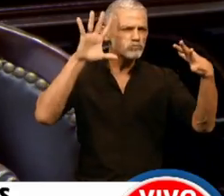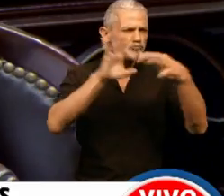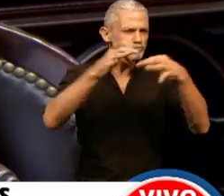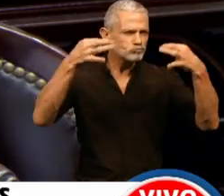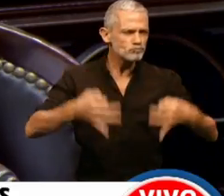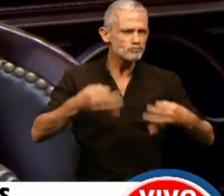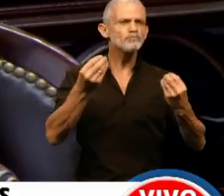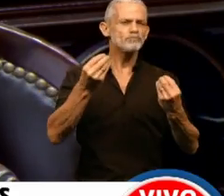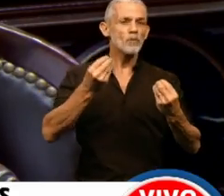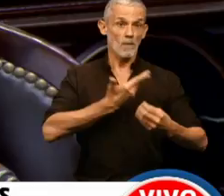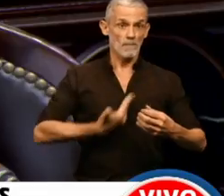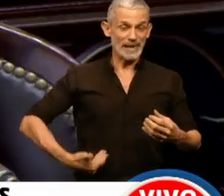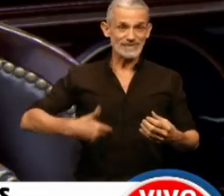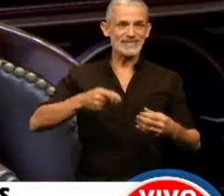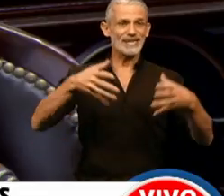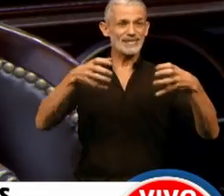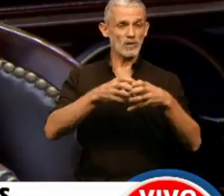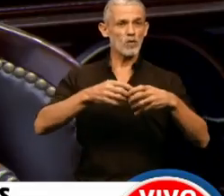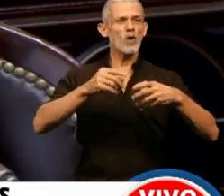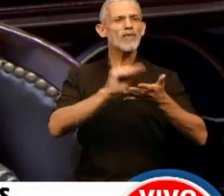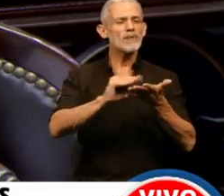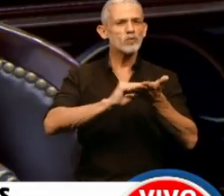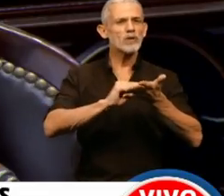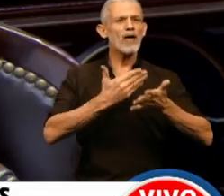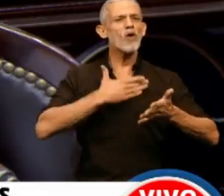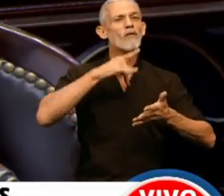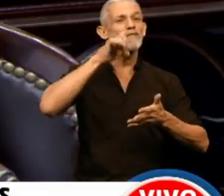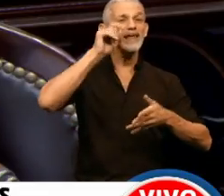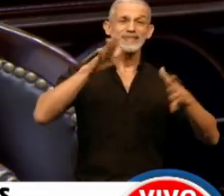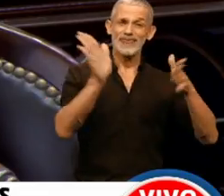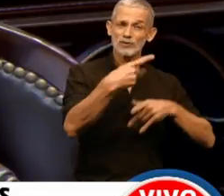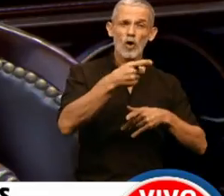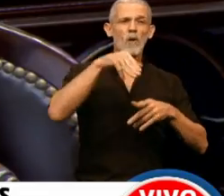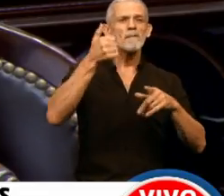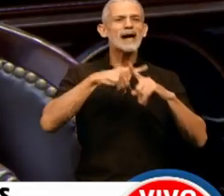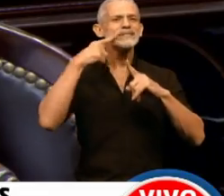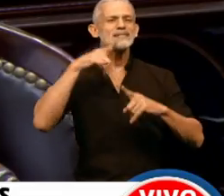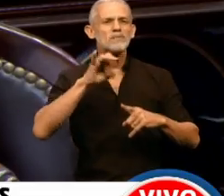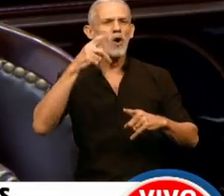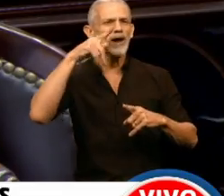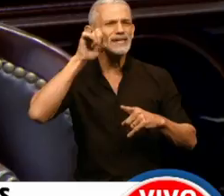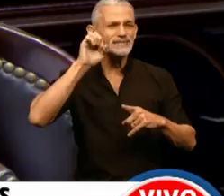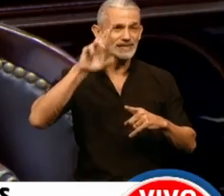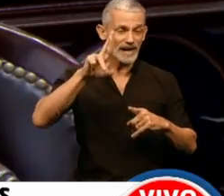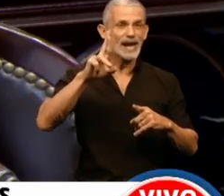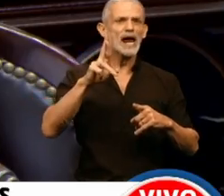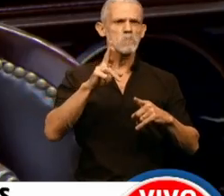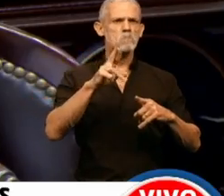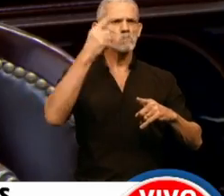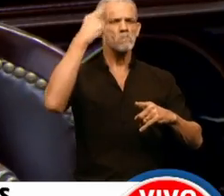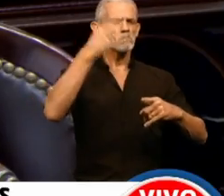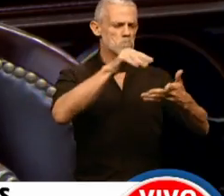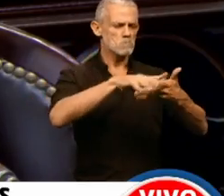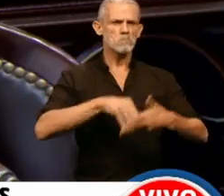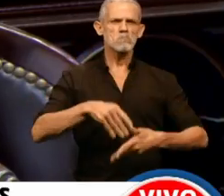con que el presidente del bloque de diputado del frente de todos máximo kirchner ha tomado la iniciativa